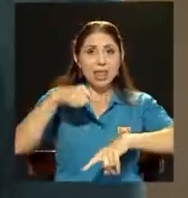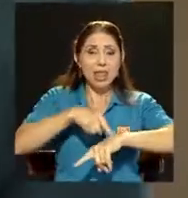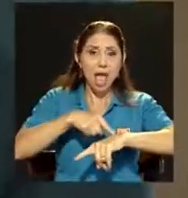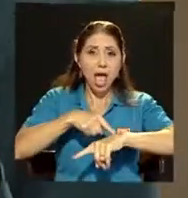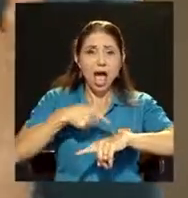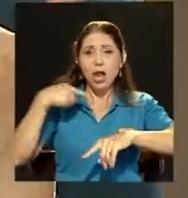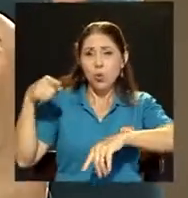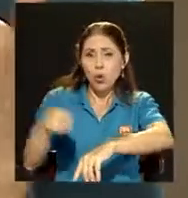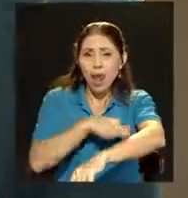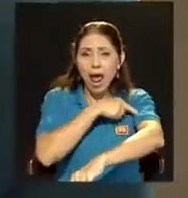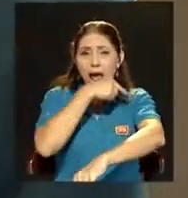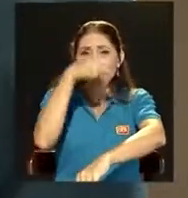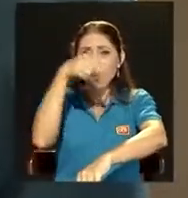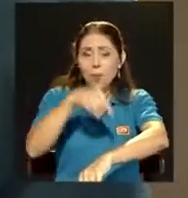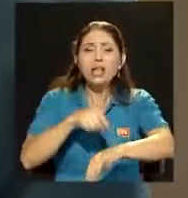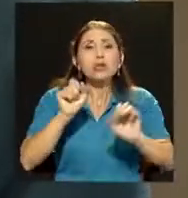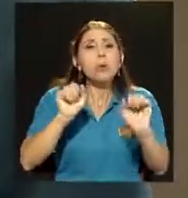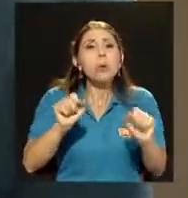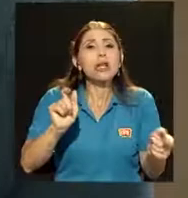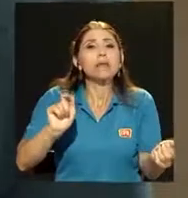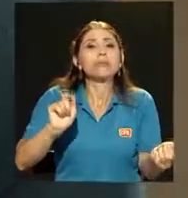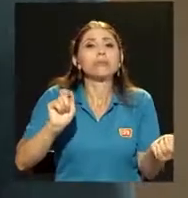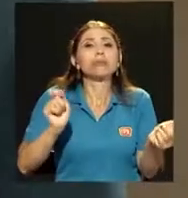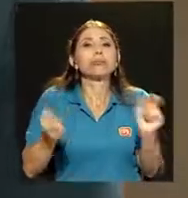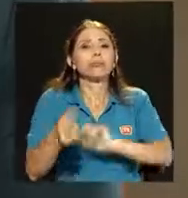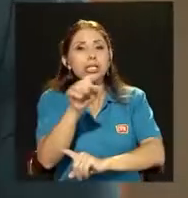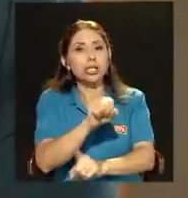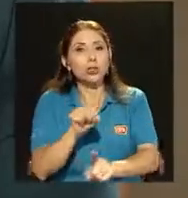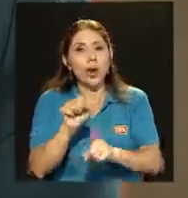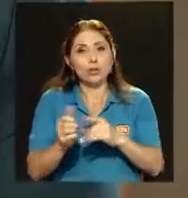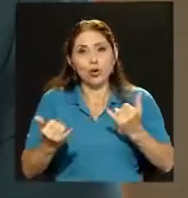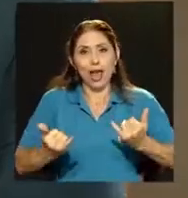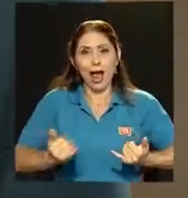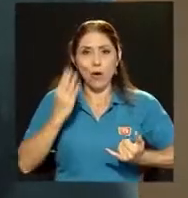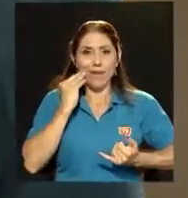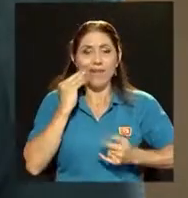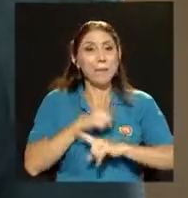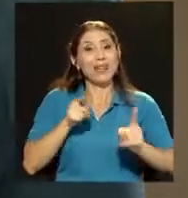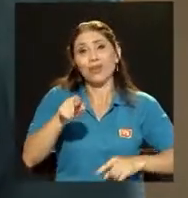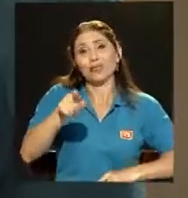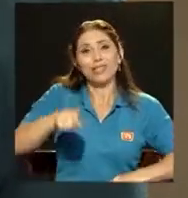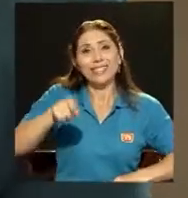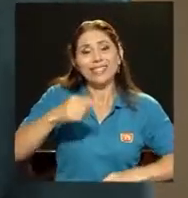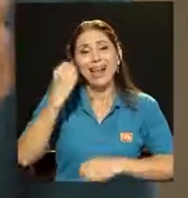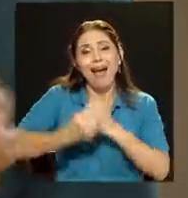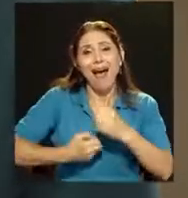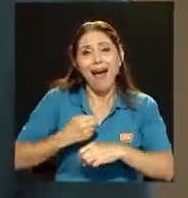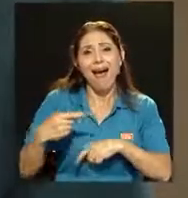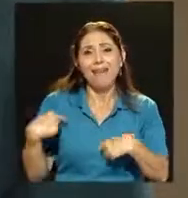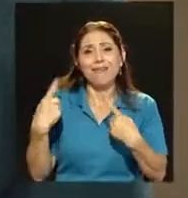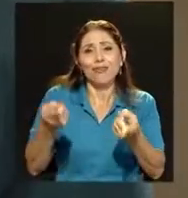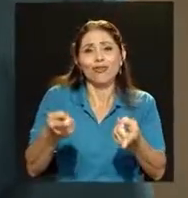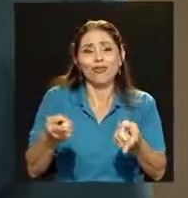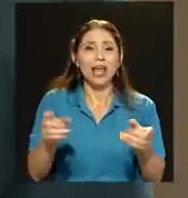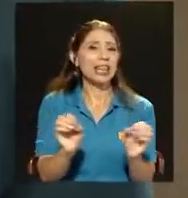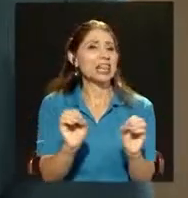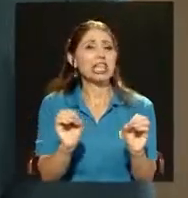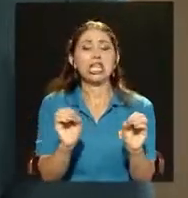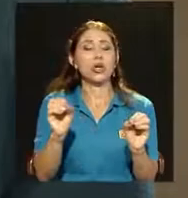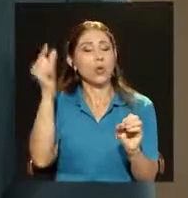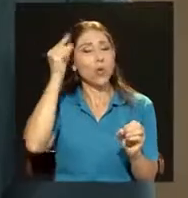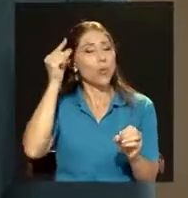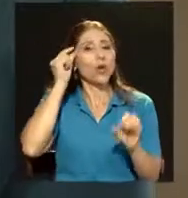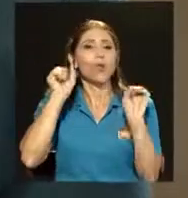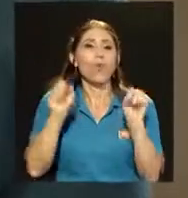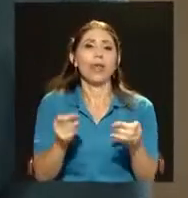que podrían revertir la situación en la que estamos, pero eso va a tomar años. No podrá nadie, ningún gobierno, solucionar